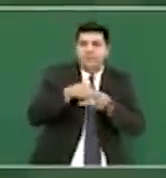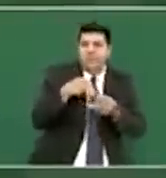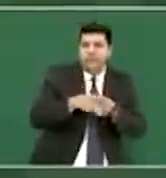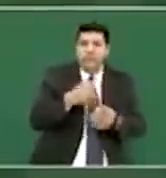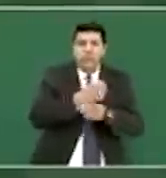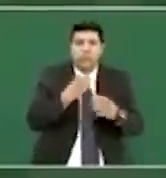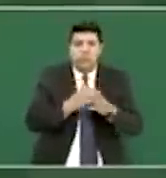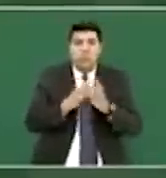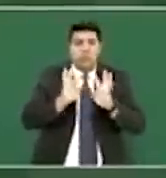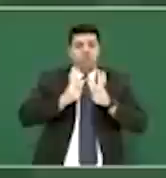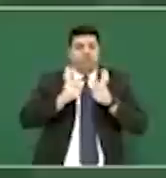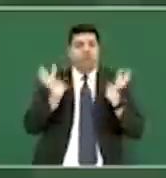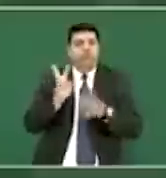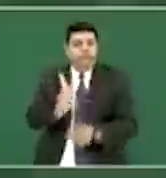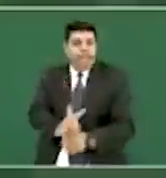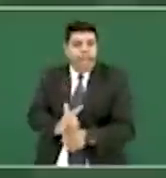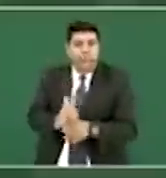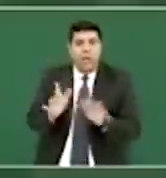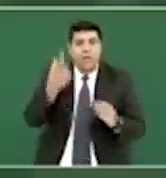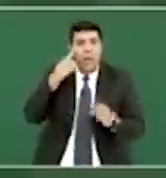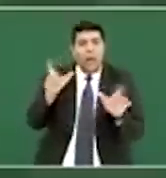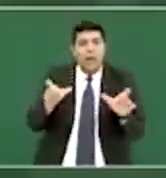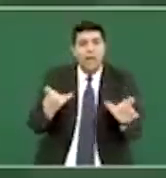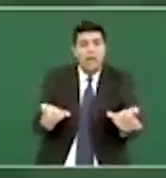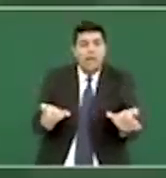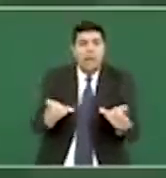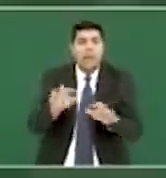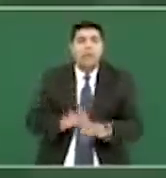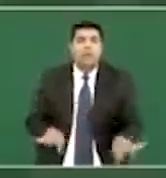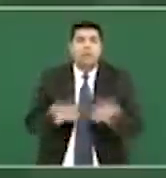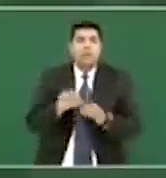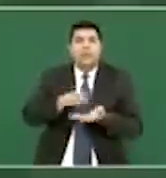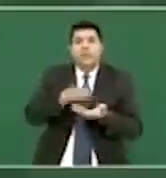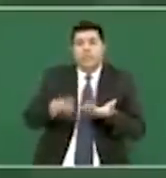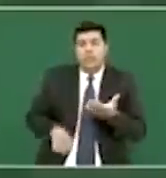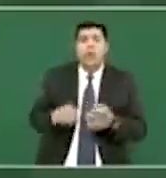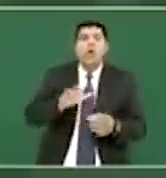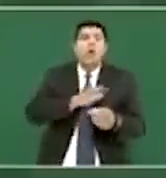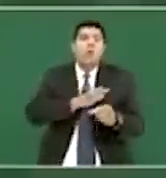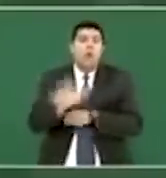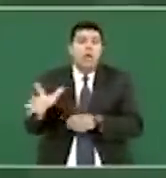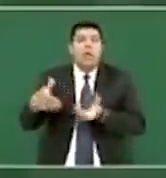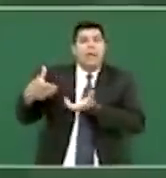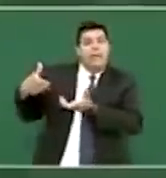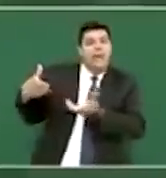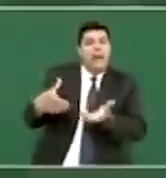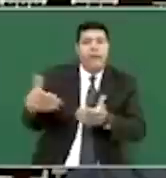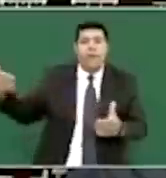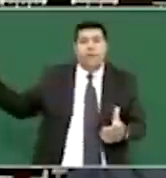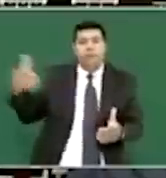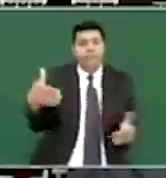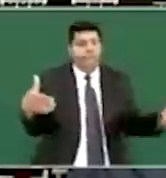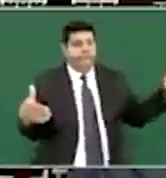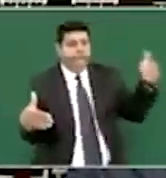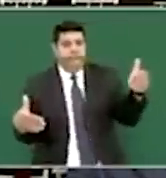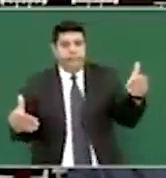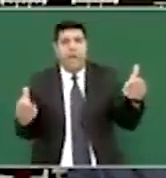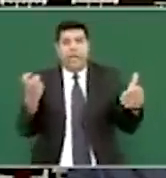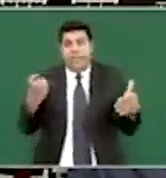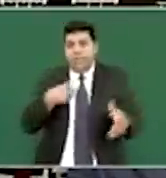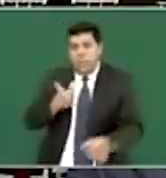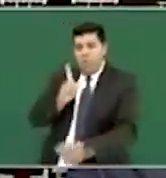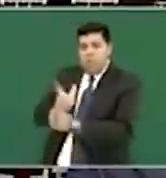un cerco identificando las principales vías de acceso a las ciudades, las